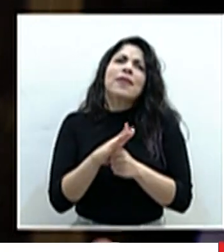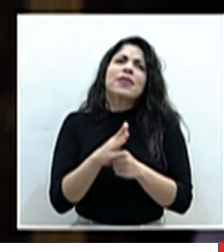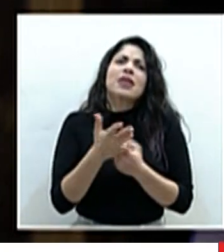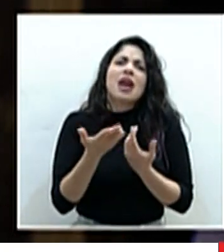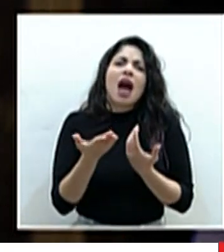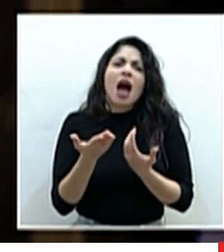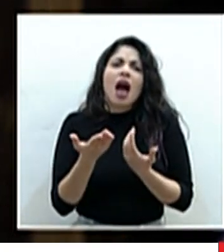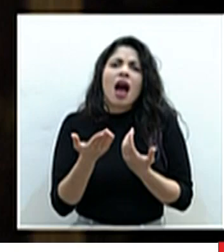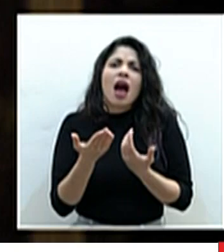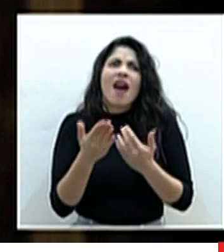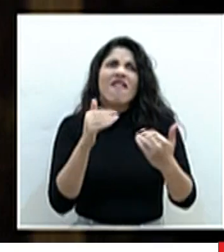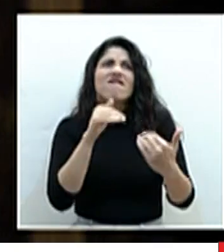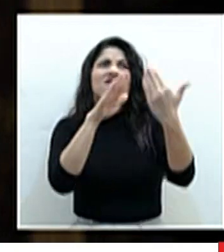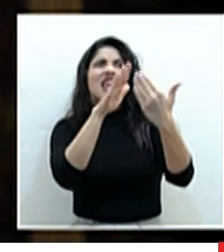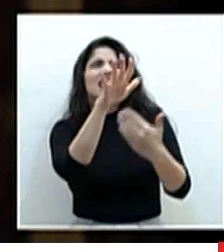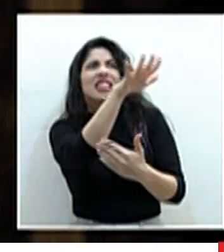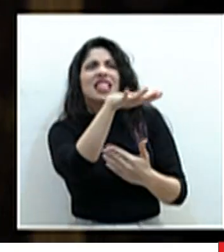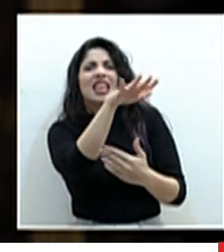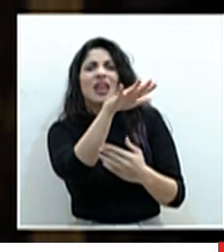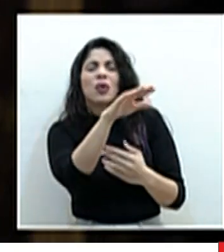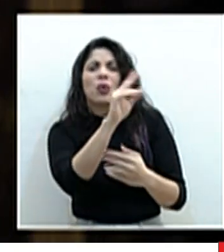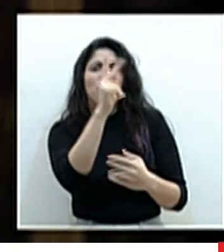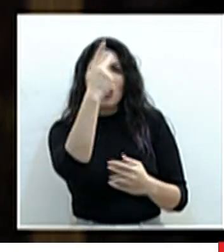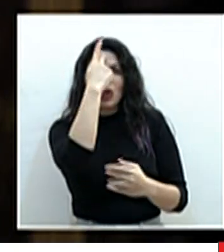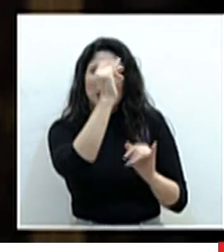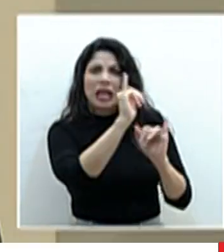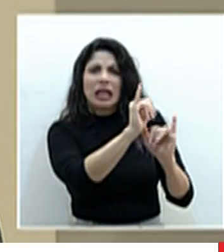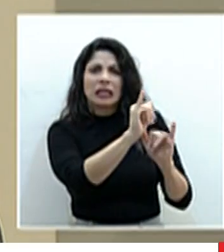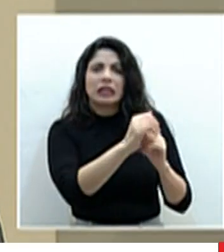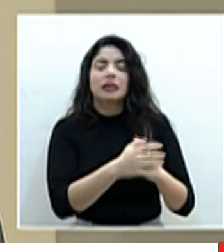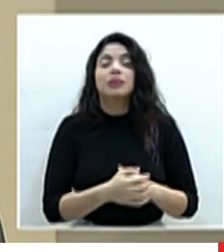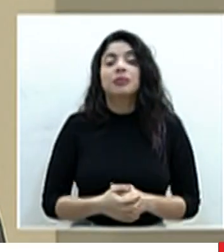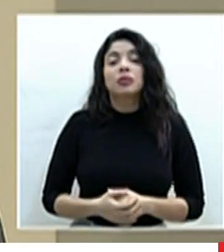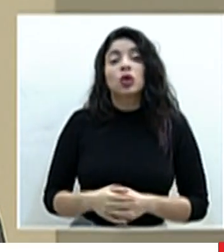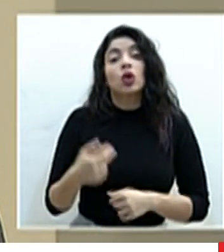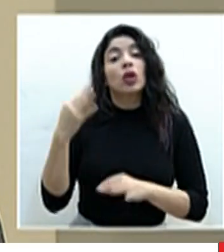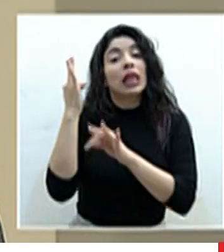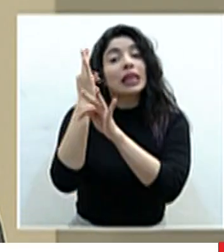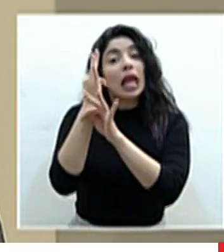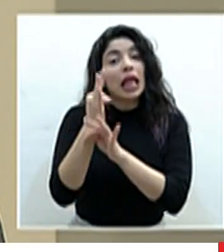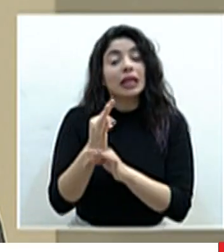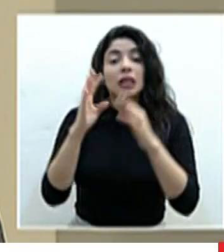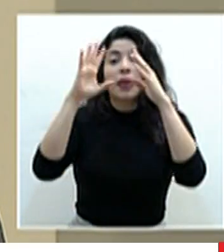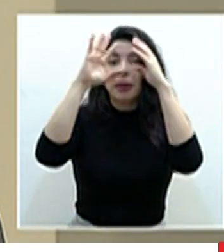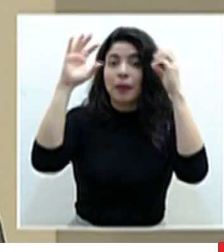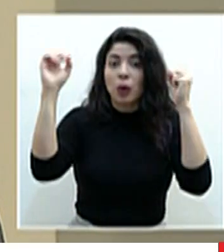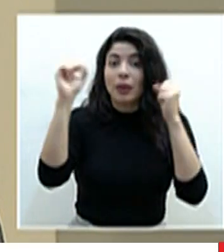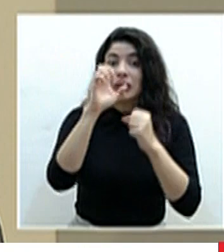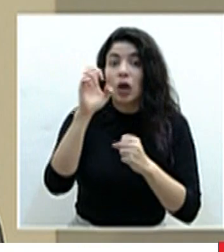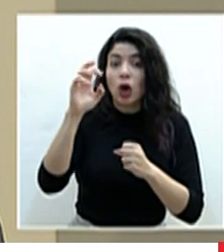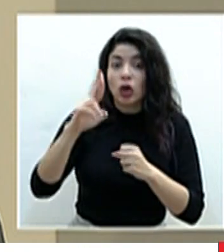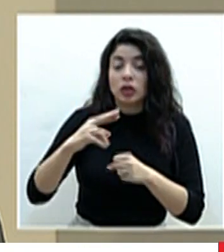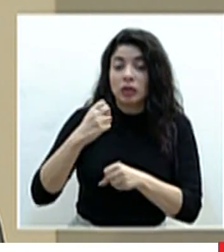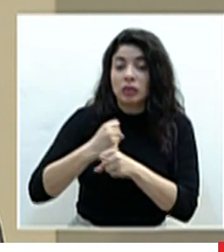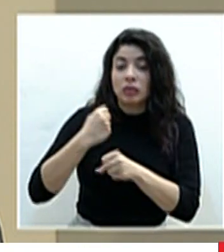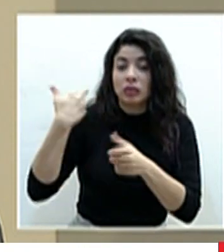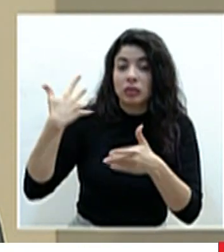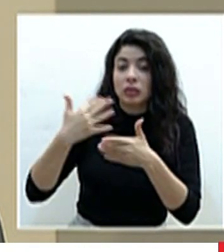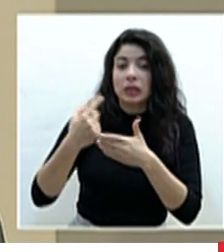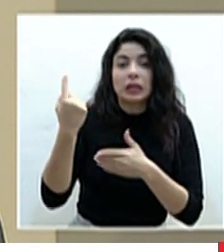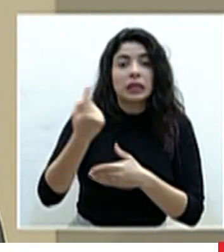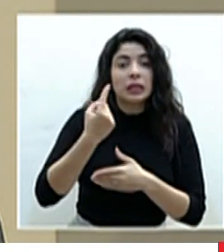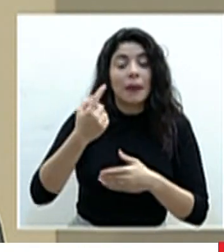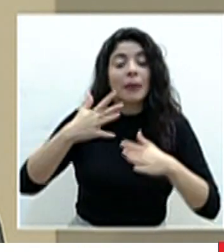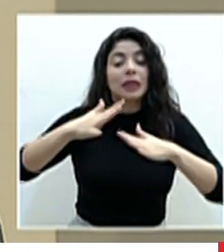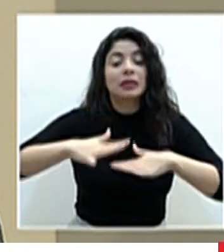estando enfrente de un régimen como este? En el ejercicio que tradicionalmente la diplomacia costarricense ha activado, en los